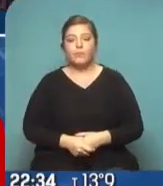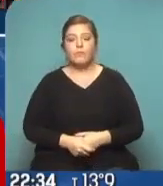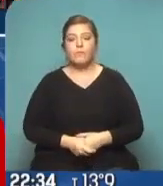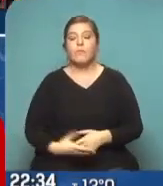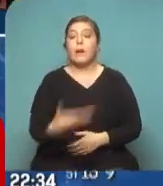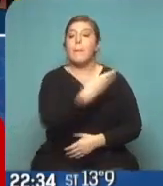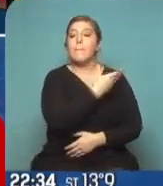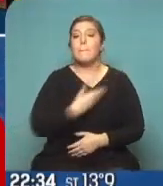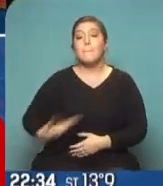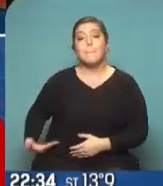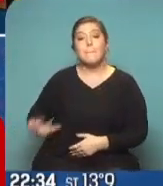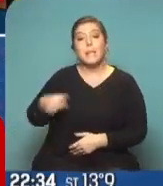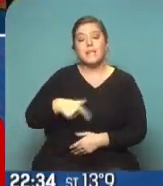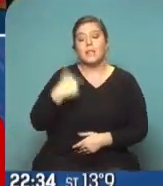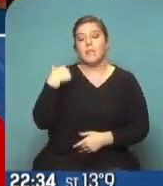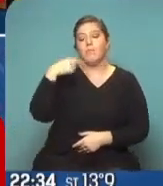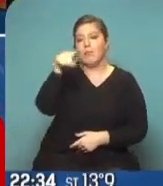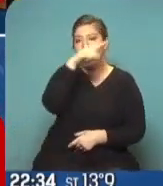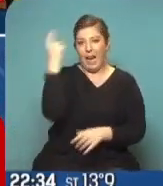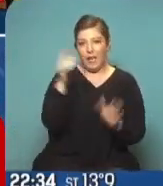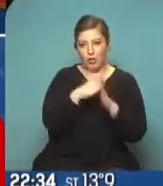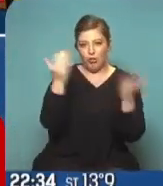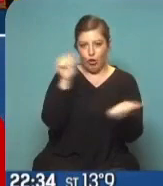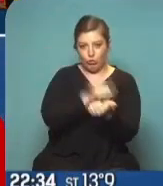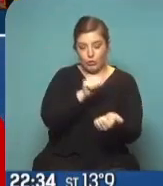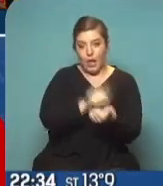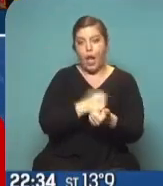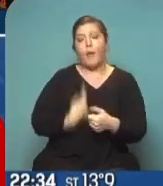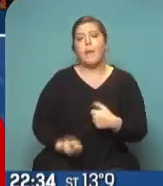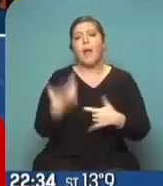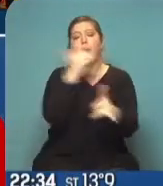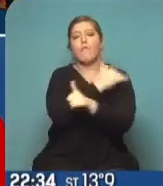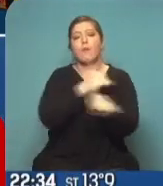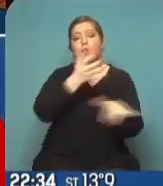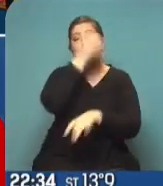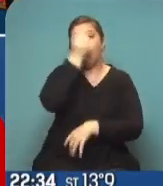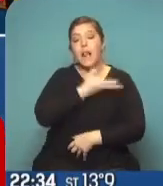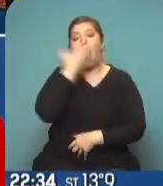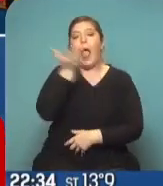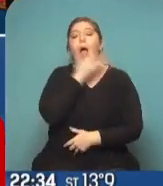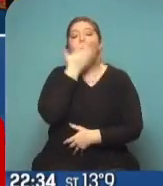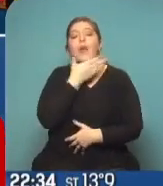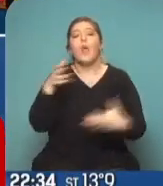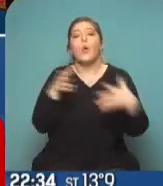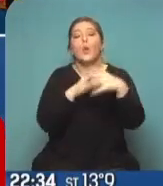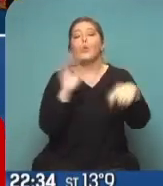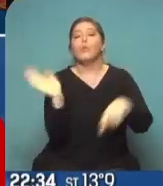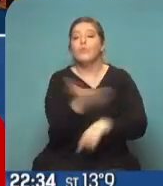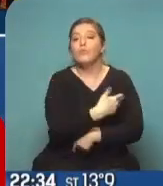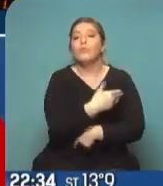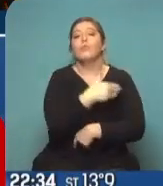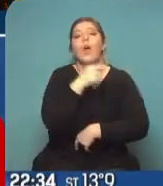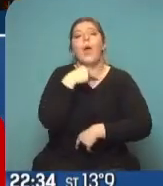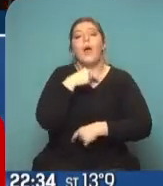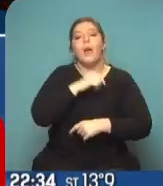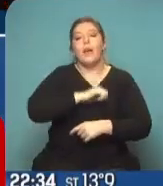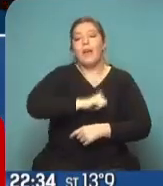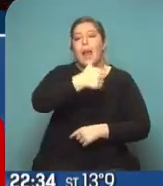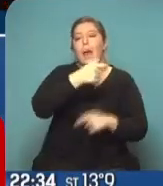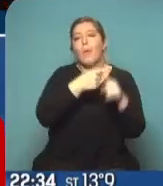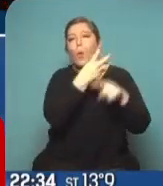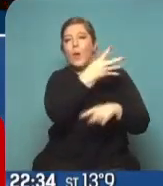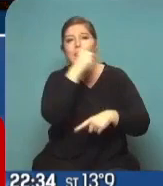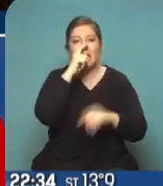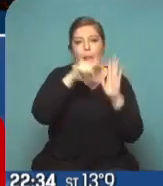Presidente, Maya Jastreblansky, de La Nación. Los primeros datos oficiales hablan que el kirchnerismo se impone por unos 47 puntos.